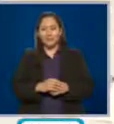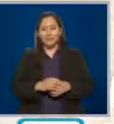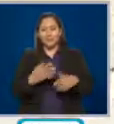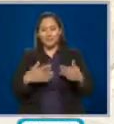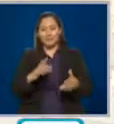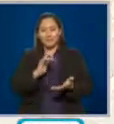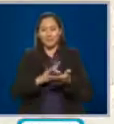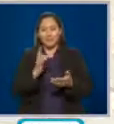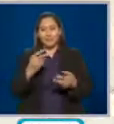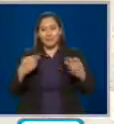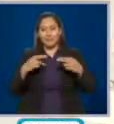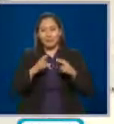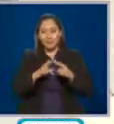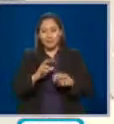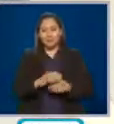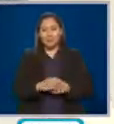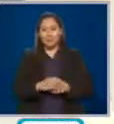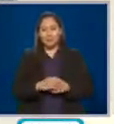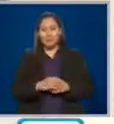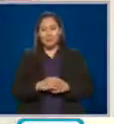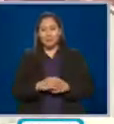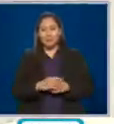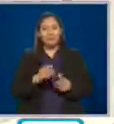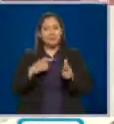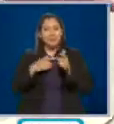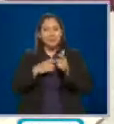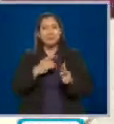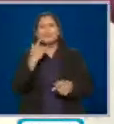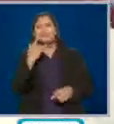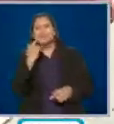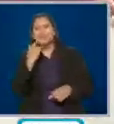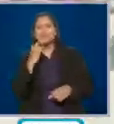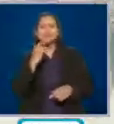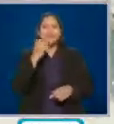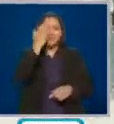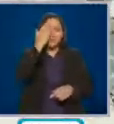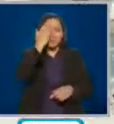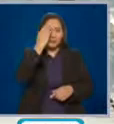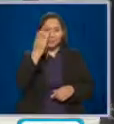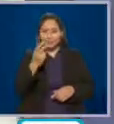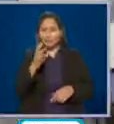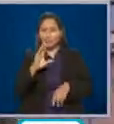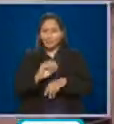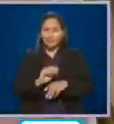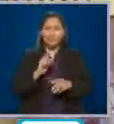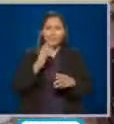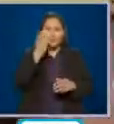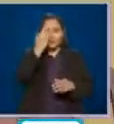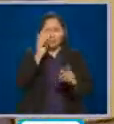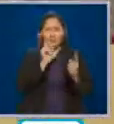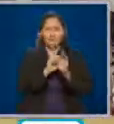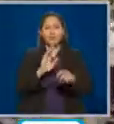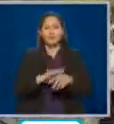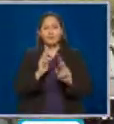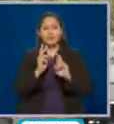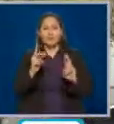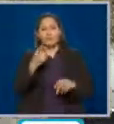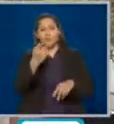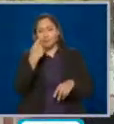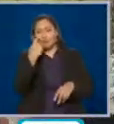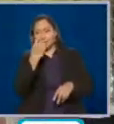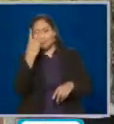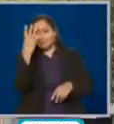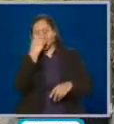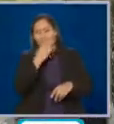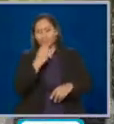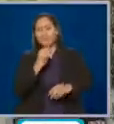Órale, gracias, maestro. No, gracias. Sí. Pues vamos a seguir recorriendo esto. Ahí vamos a ver más vecinos, ¿no? Mire qué bonito lugar.